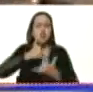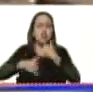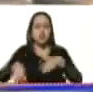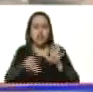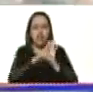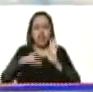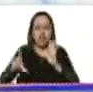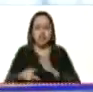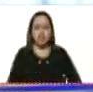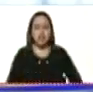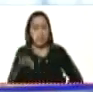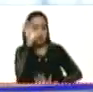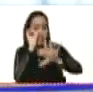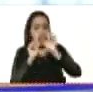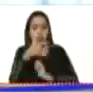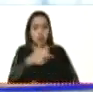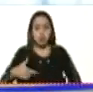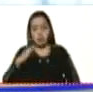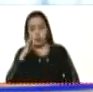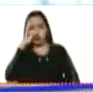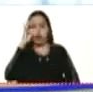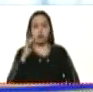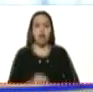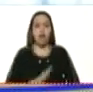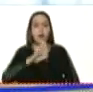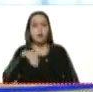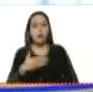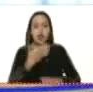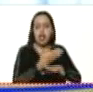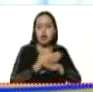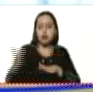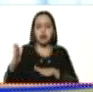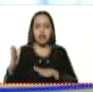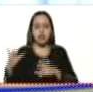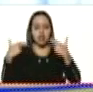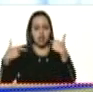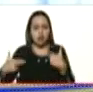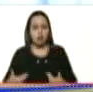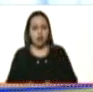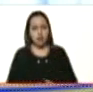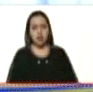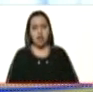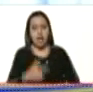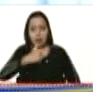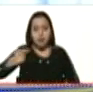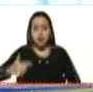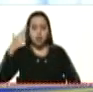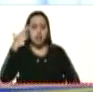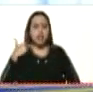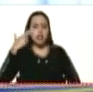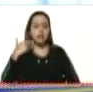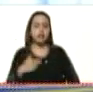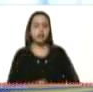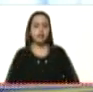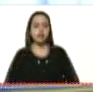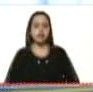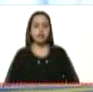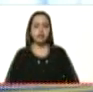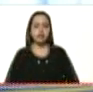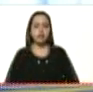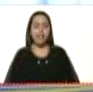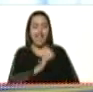los escolásticos pudieron excluir de la especie humana a los negros. En enero